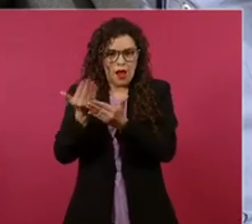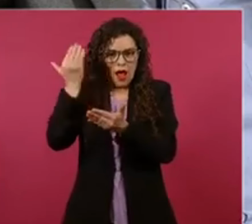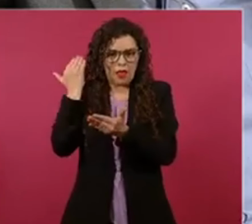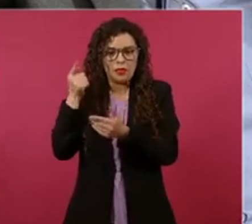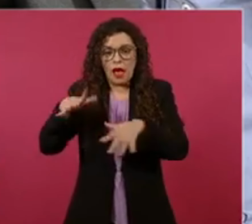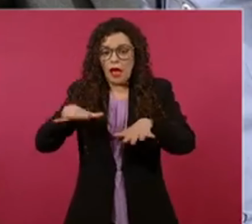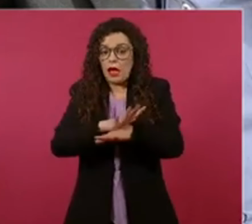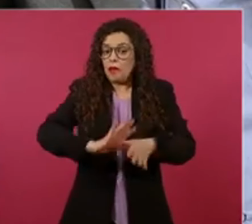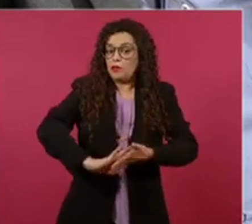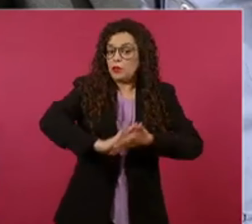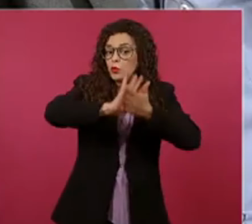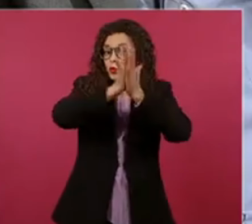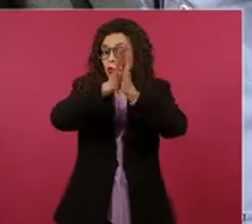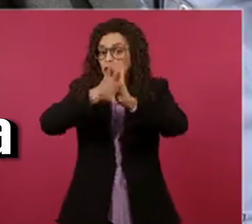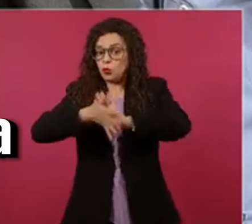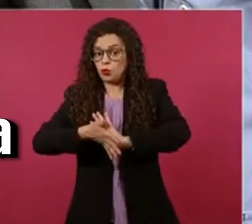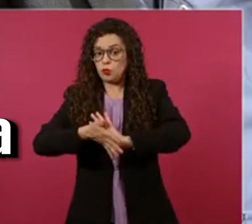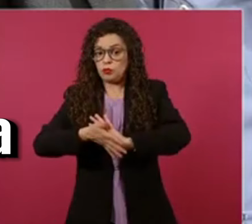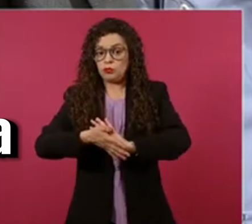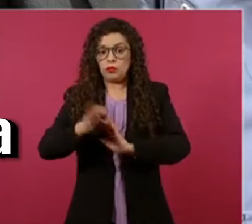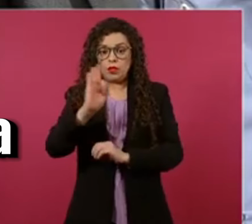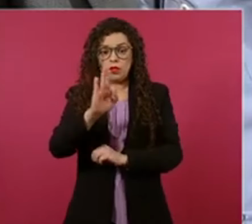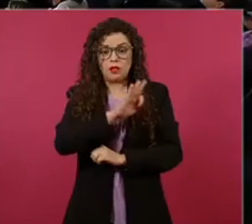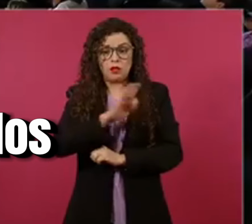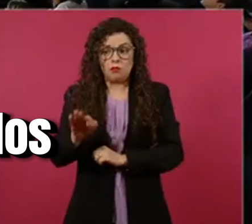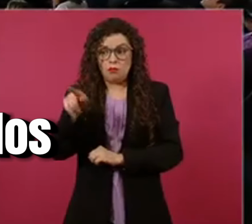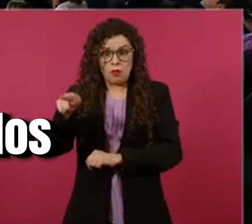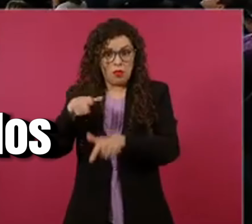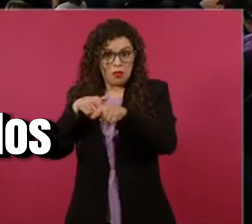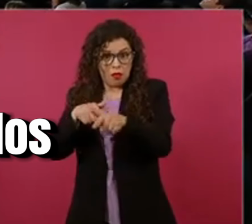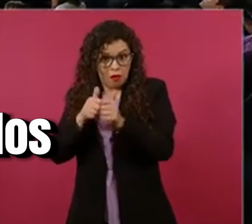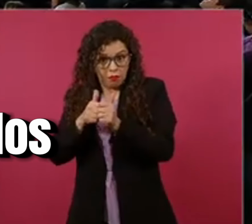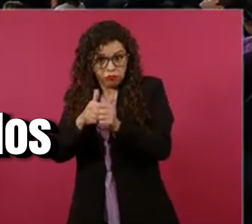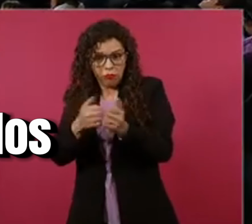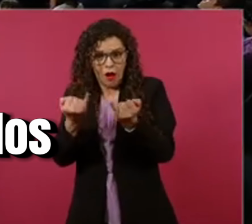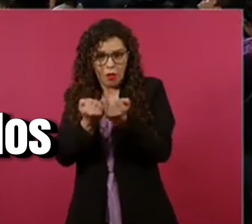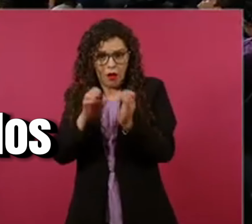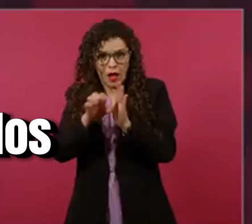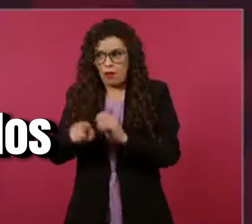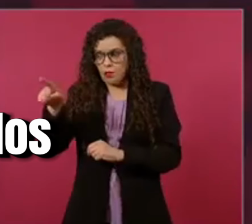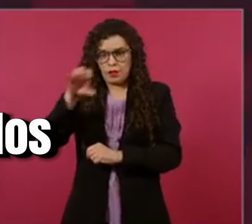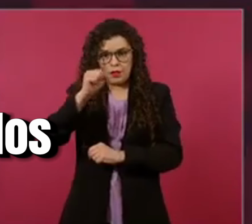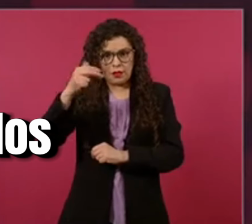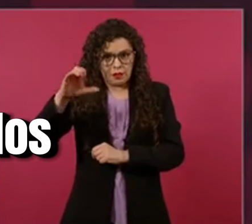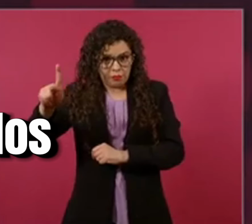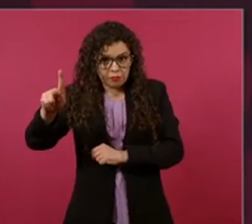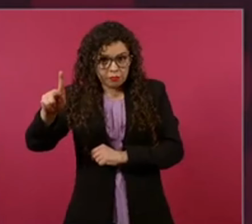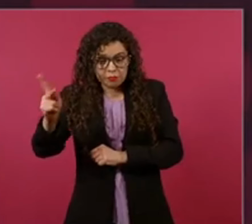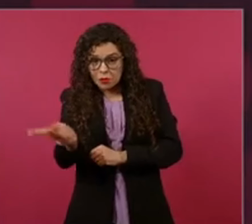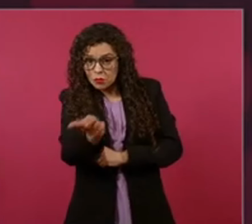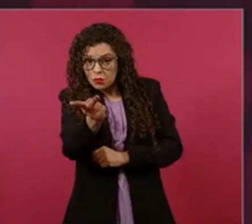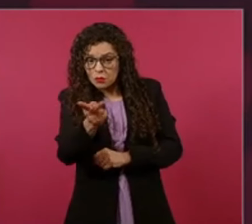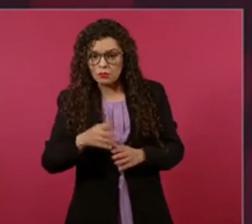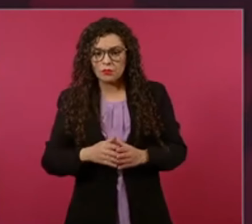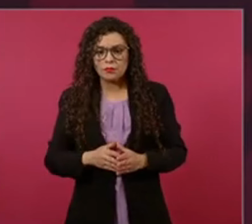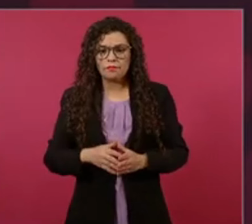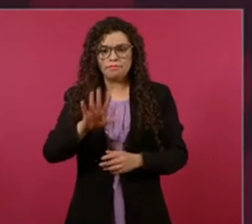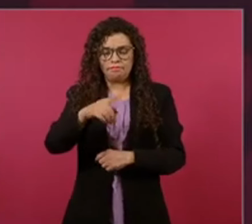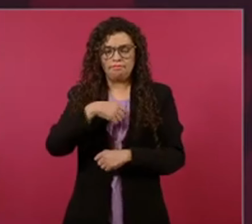de la transición, se la podría acompañar, como es el caso de Hacienda. Bueno, primero yo tengo el mejor